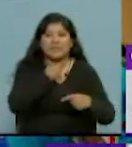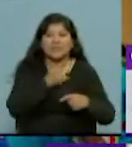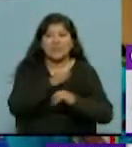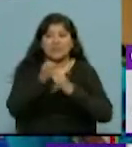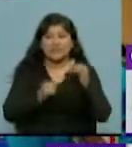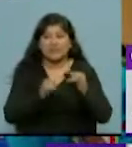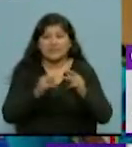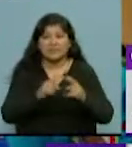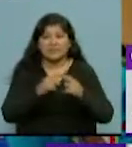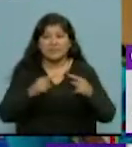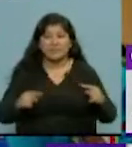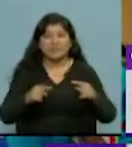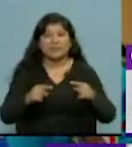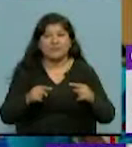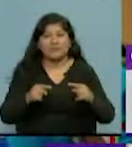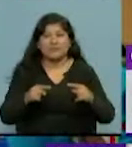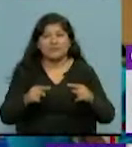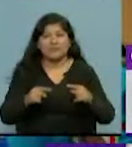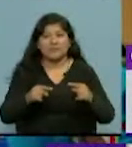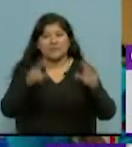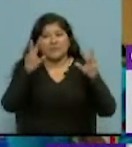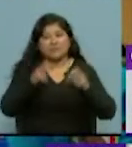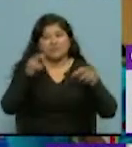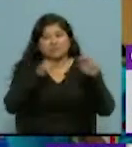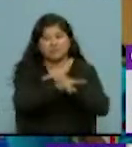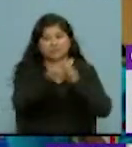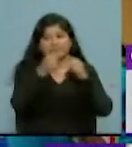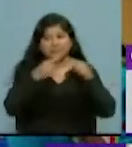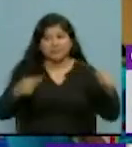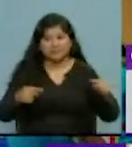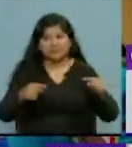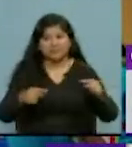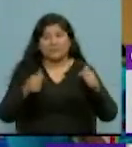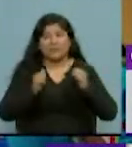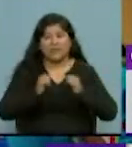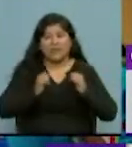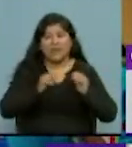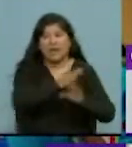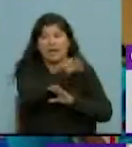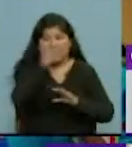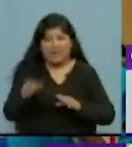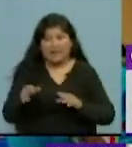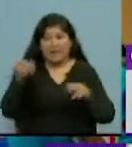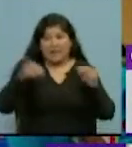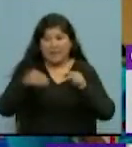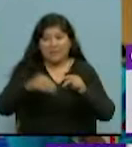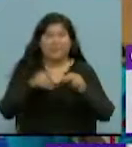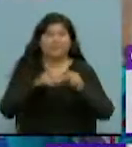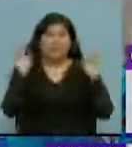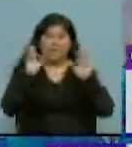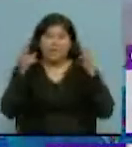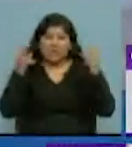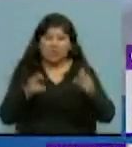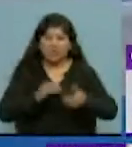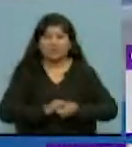también donamos cosas a la escuela Maimará de Ernesto Padilla, dimos libros y música.